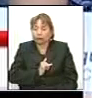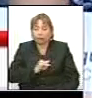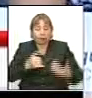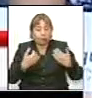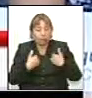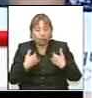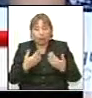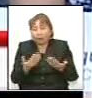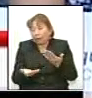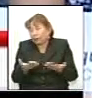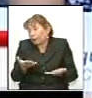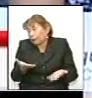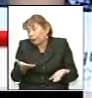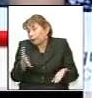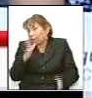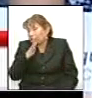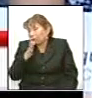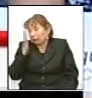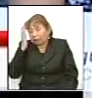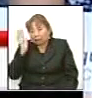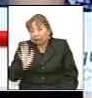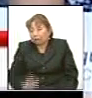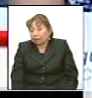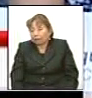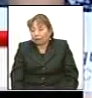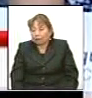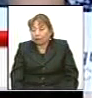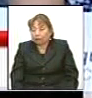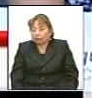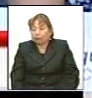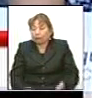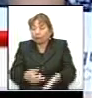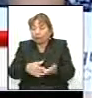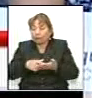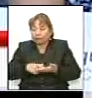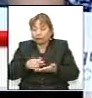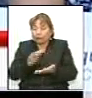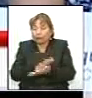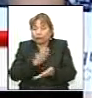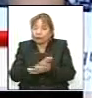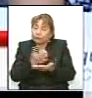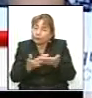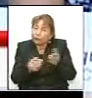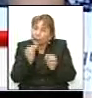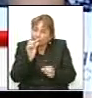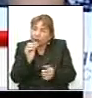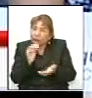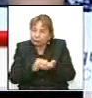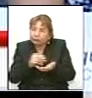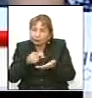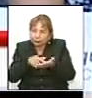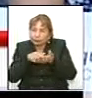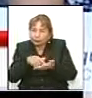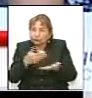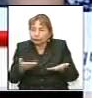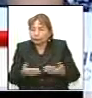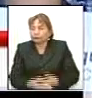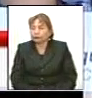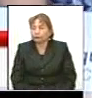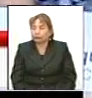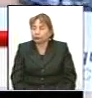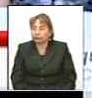no sé que nos pongamos de acuerdo y le exijamos un repente un poquito más pues a quienes son las